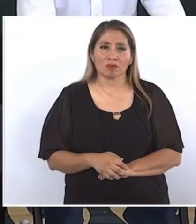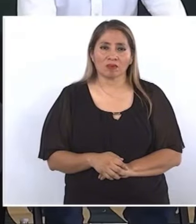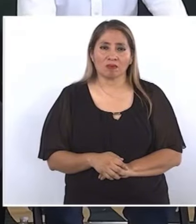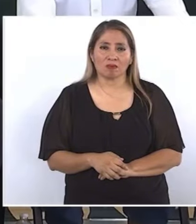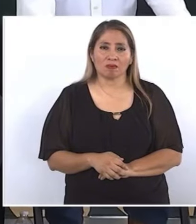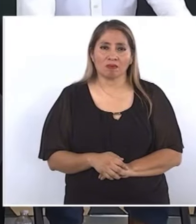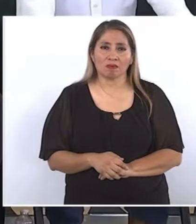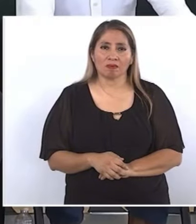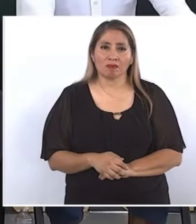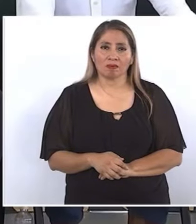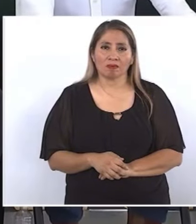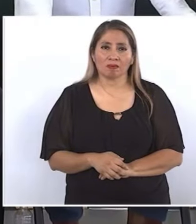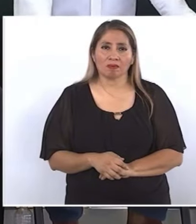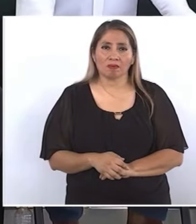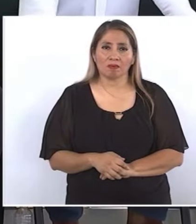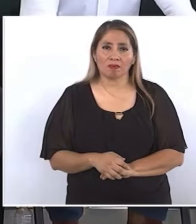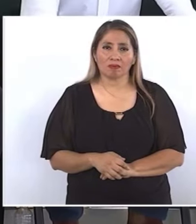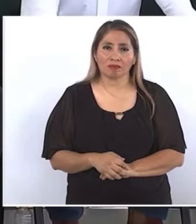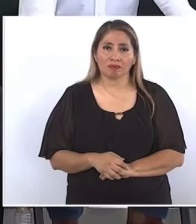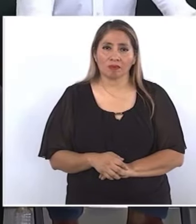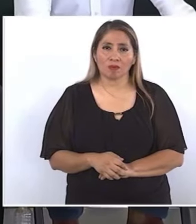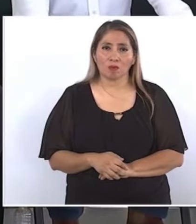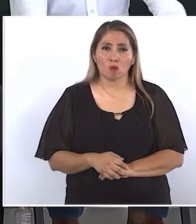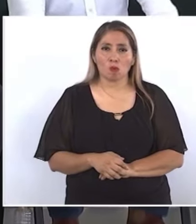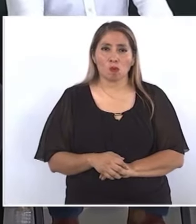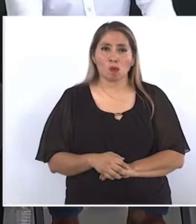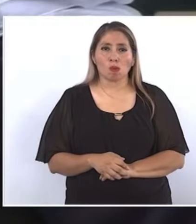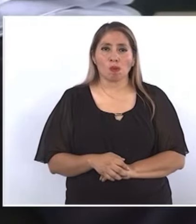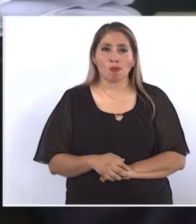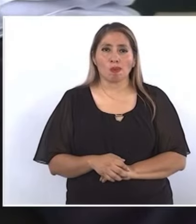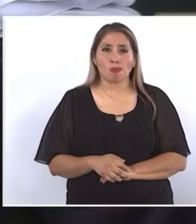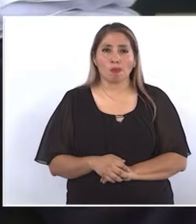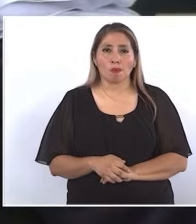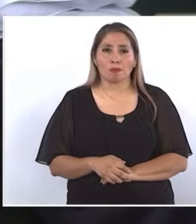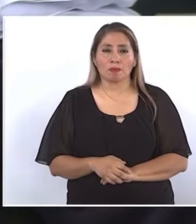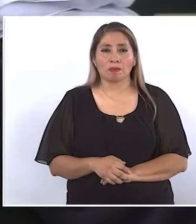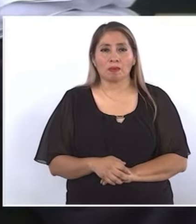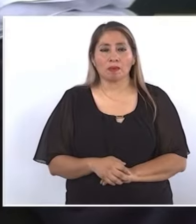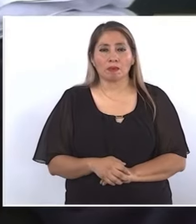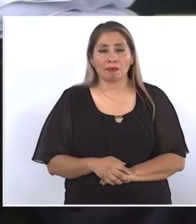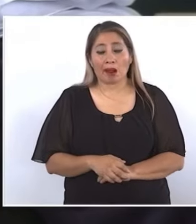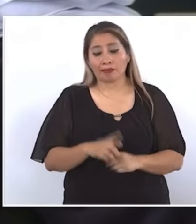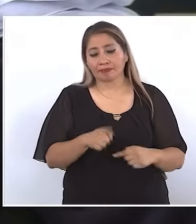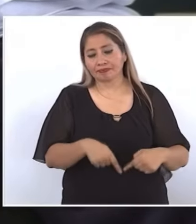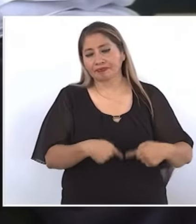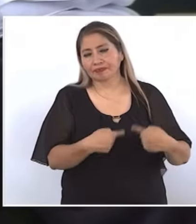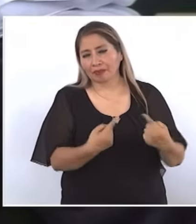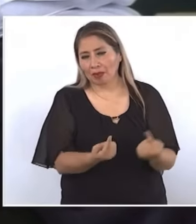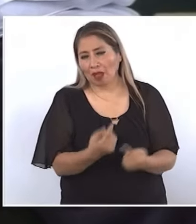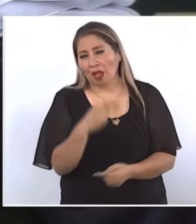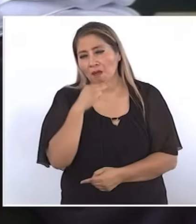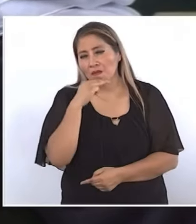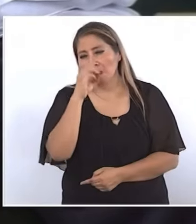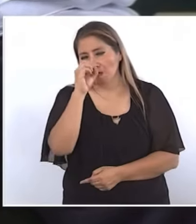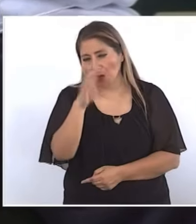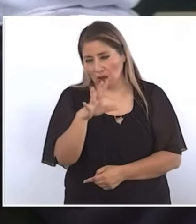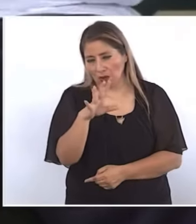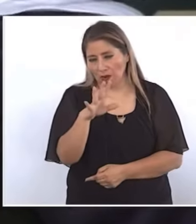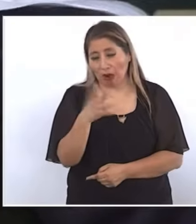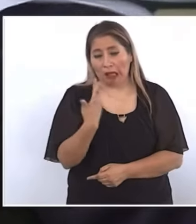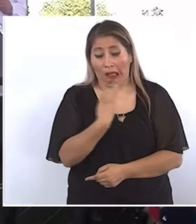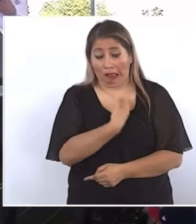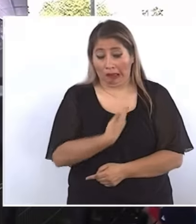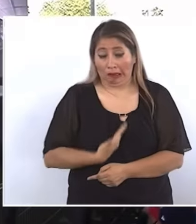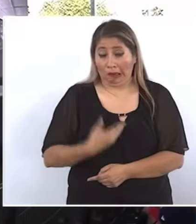los Mexicanos somos Afortunados de que estamos Aprendiendo a aplicar el humanismo grandes recuerdos de esta